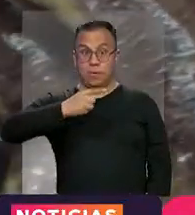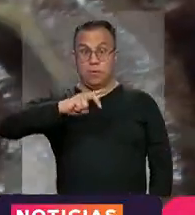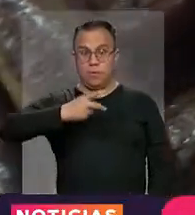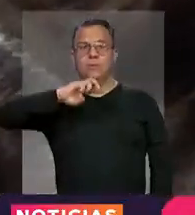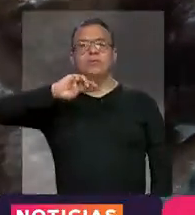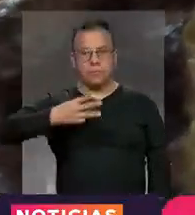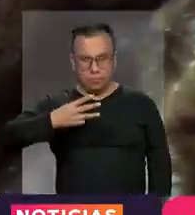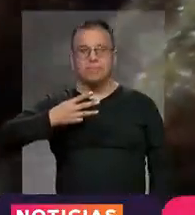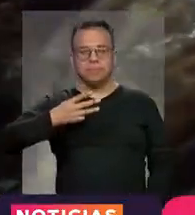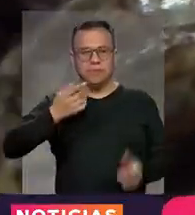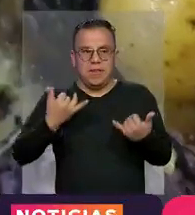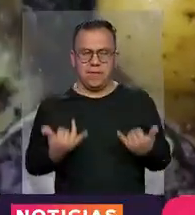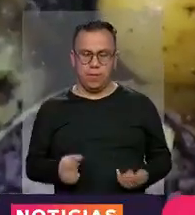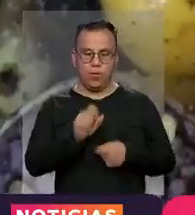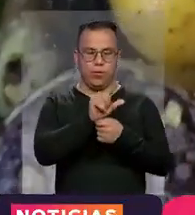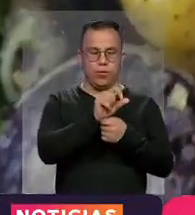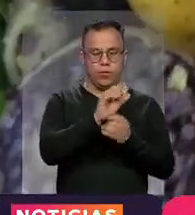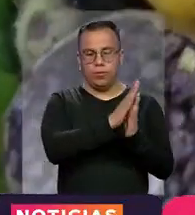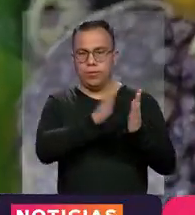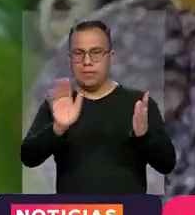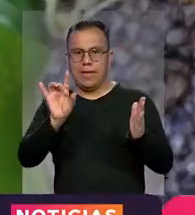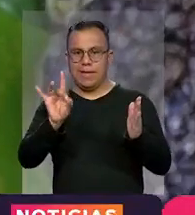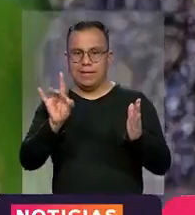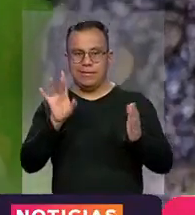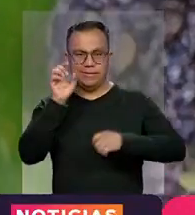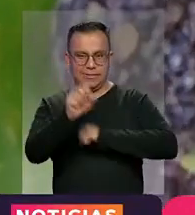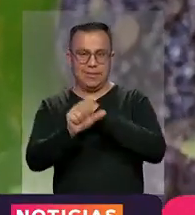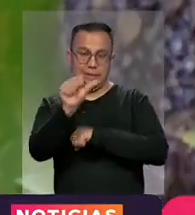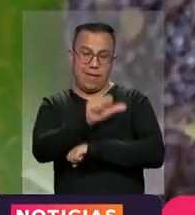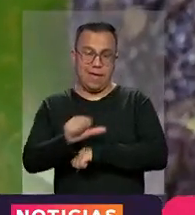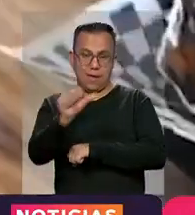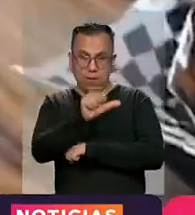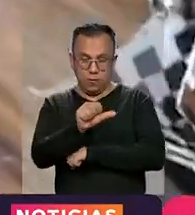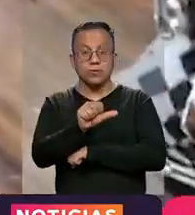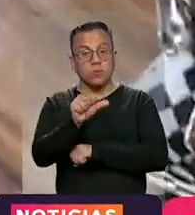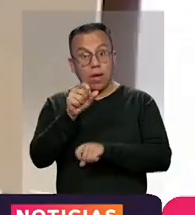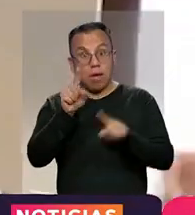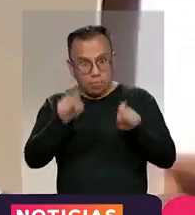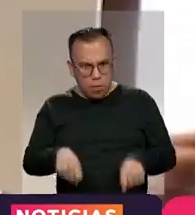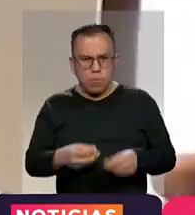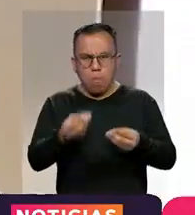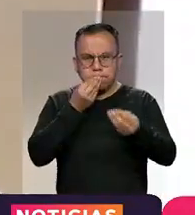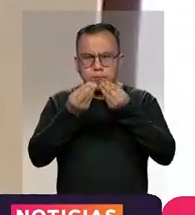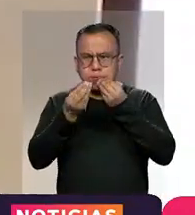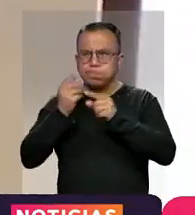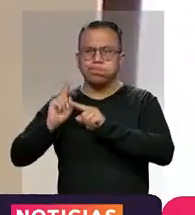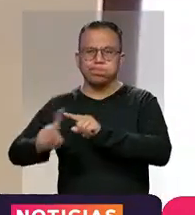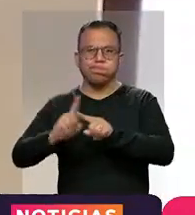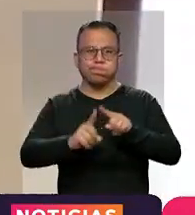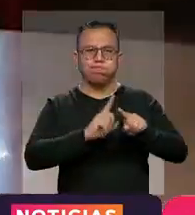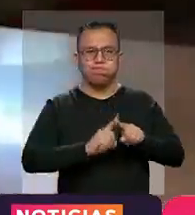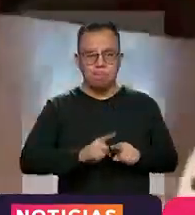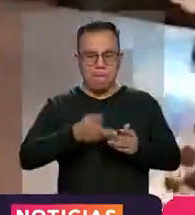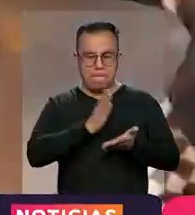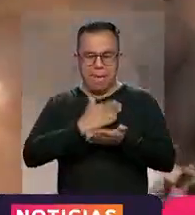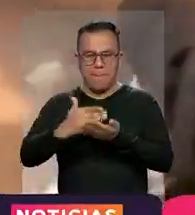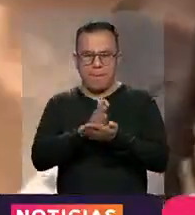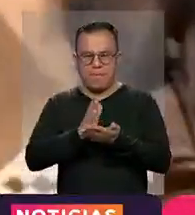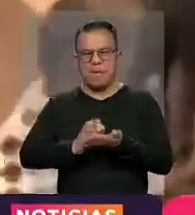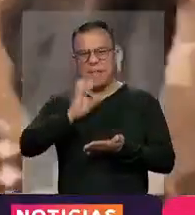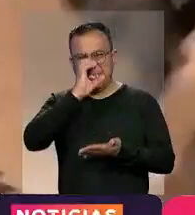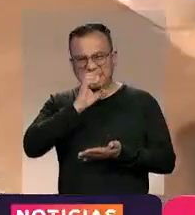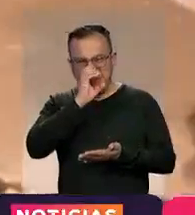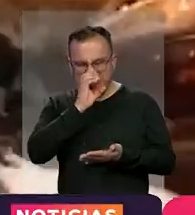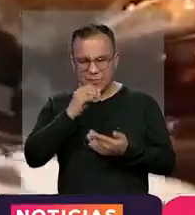se llevará a cabo del 11 al 15 de agosto, donde los comensales podrán degustar de variedad de picadas con